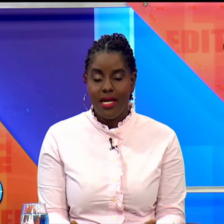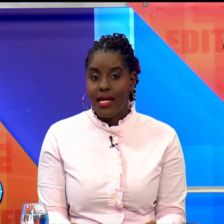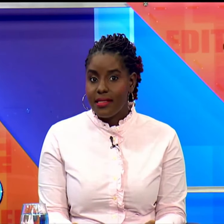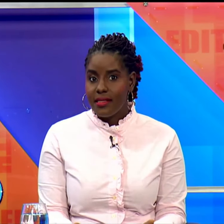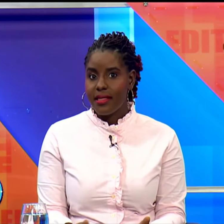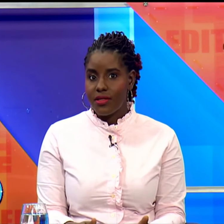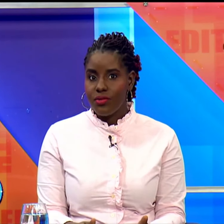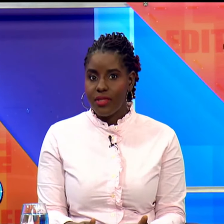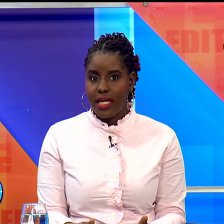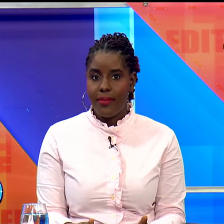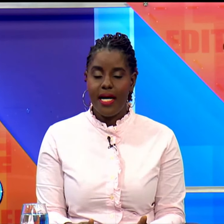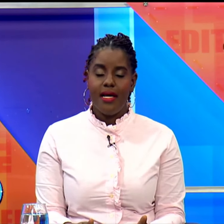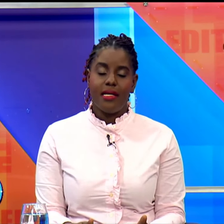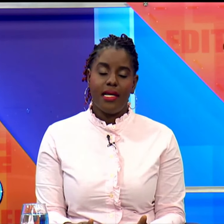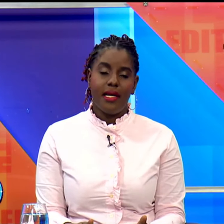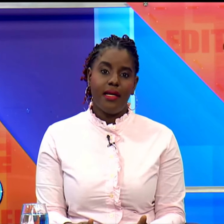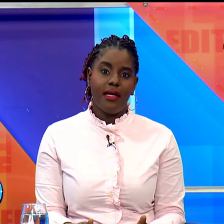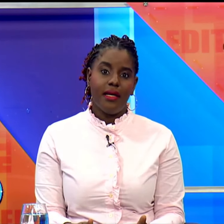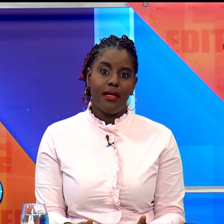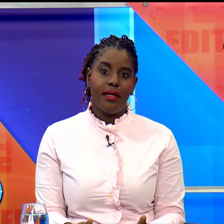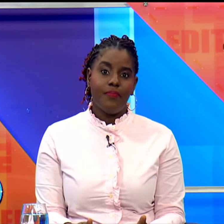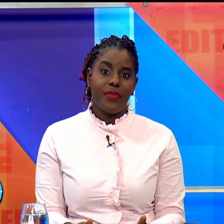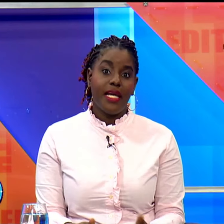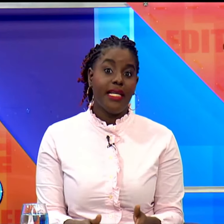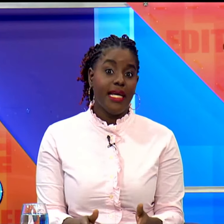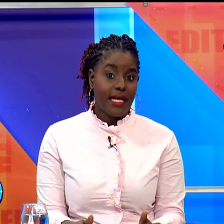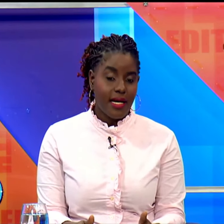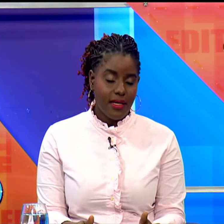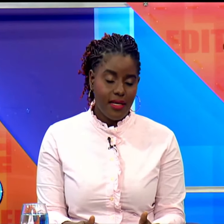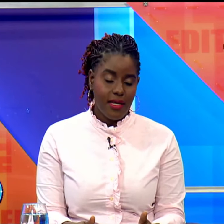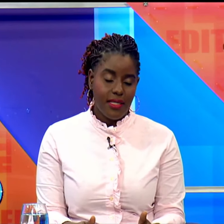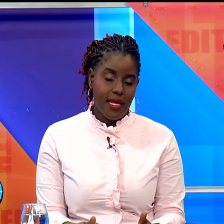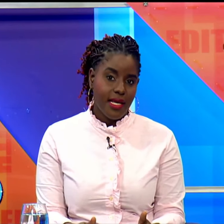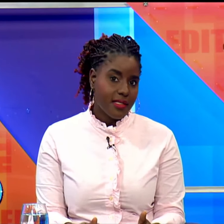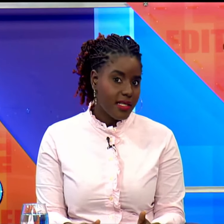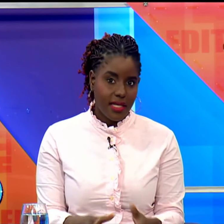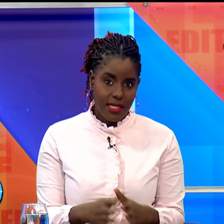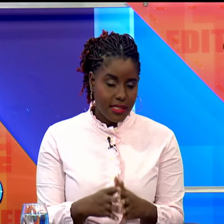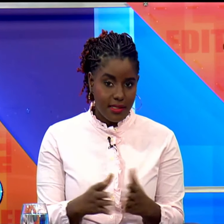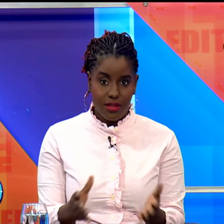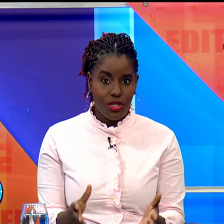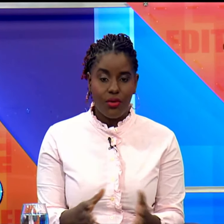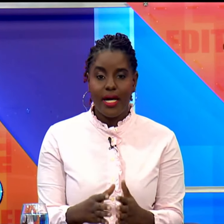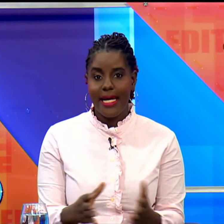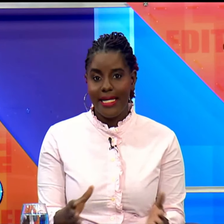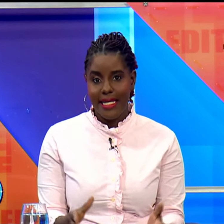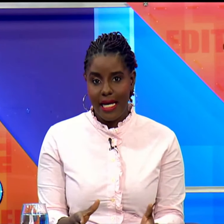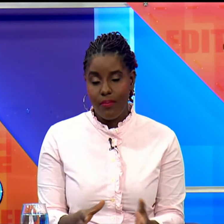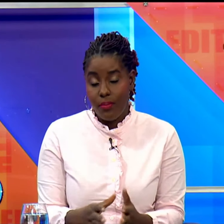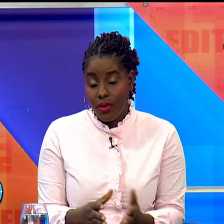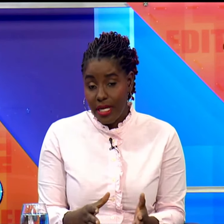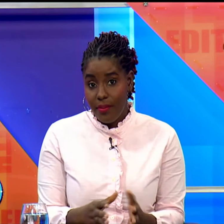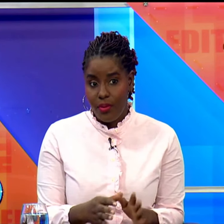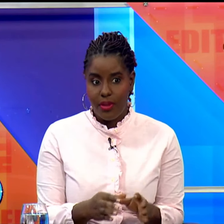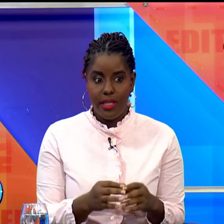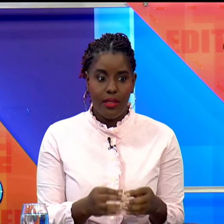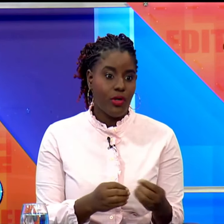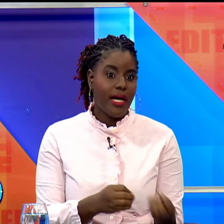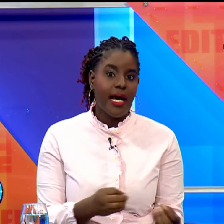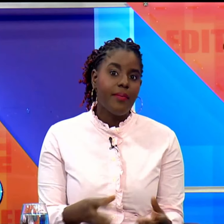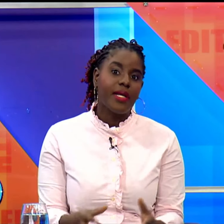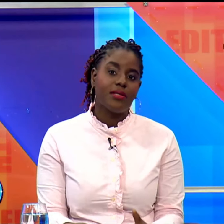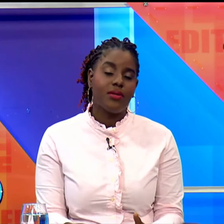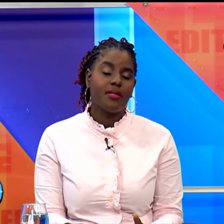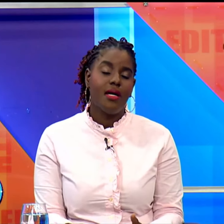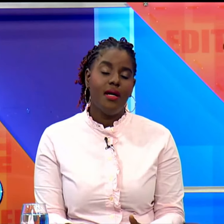ellos. Es decir, que es un tema que genera y es de interés en sentido general. ¿Por qué? Por